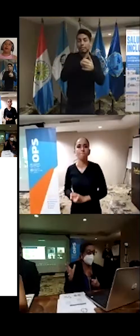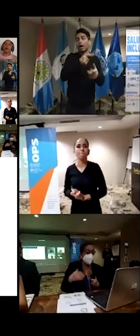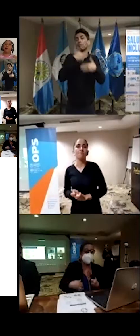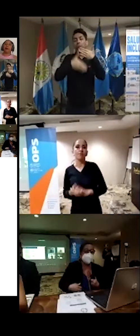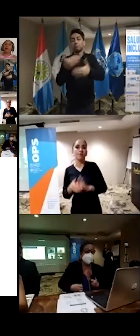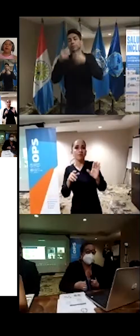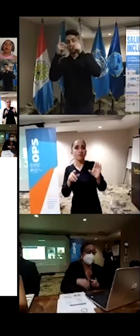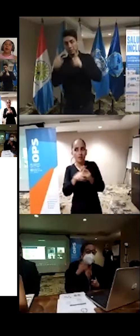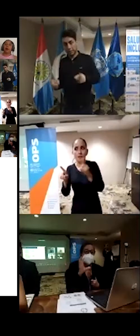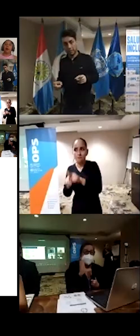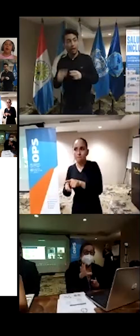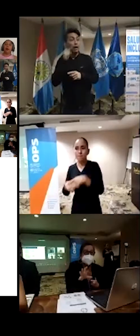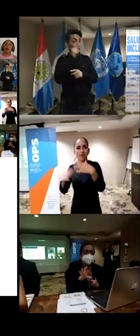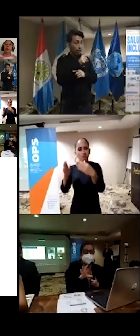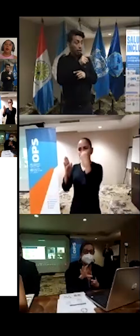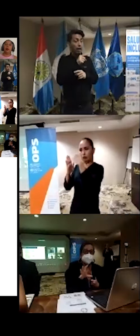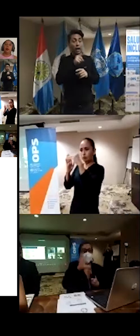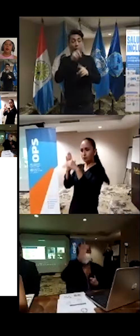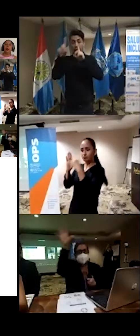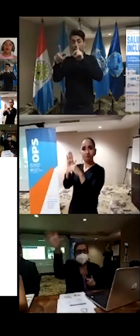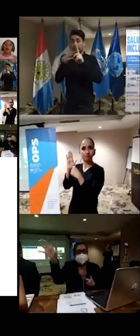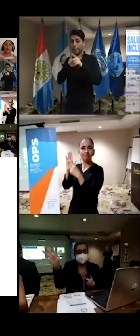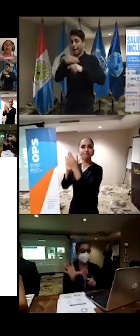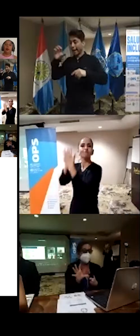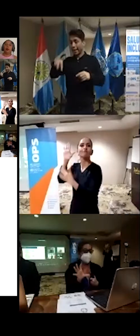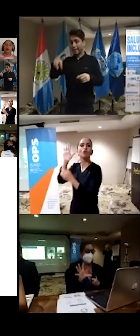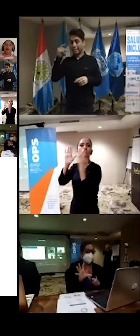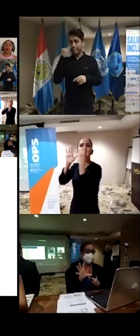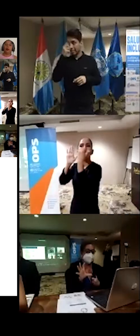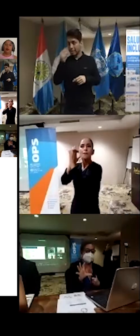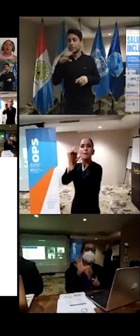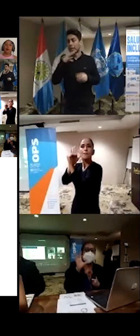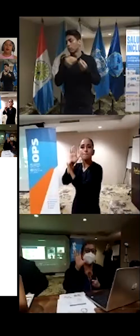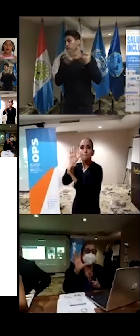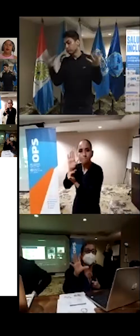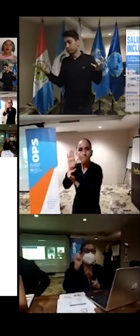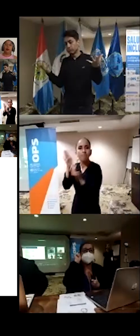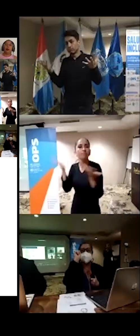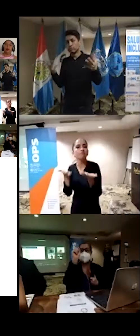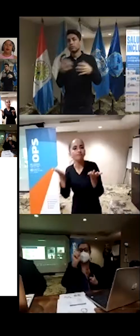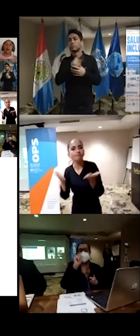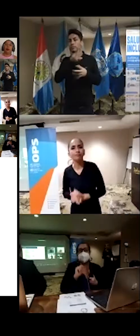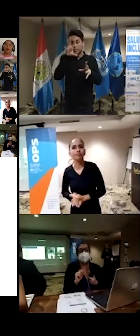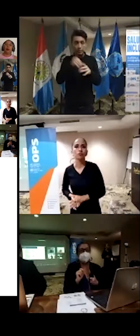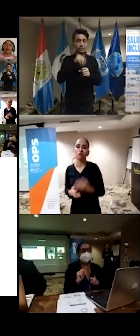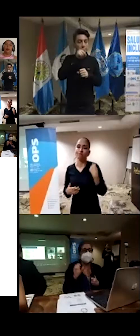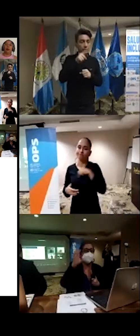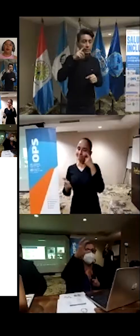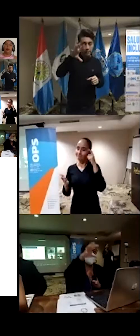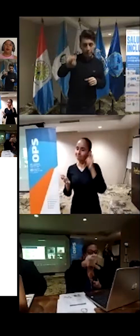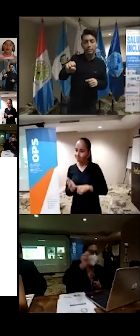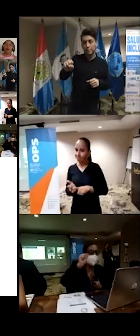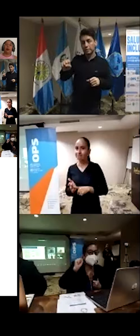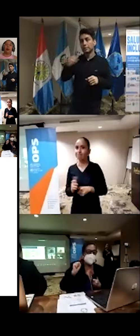que realmente nos va a indicar muchas facetas. Dentro de eso debemos de tomar en cuenta que